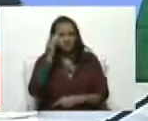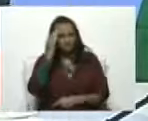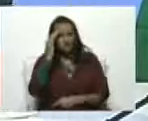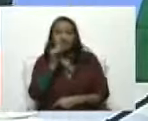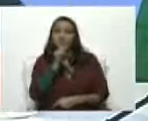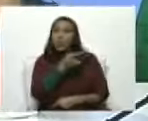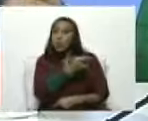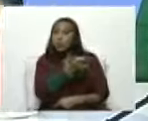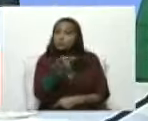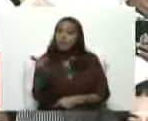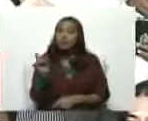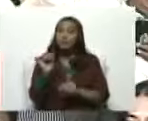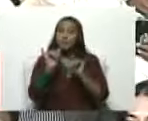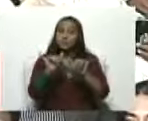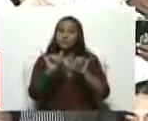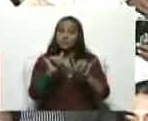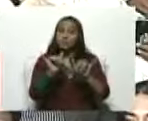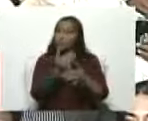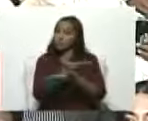Ustedes, nosotros.